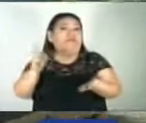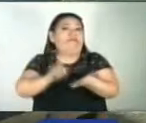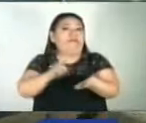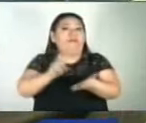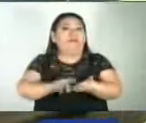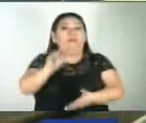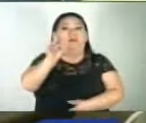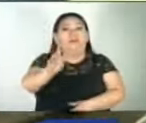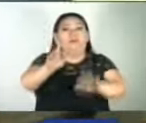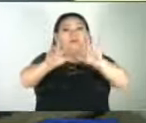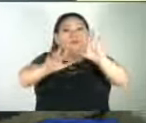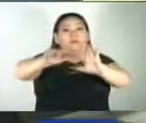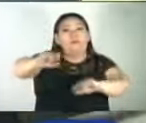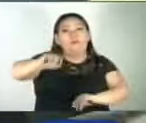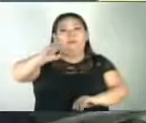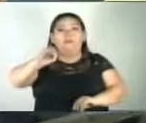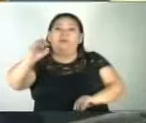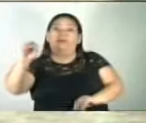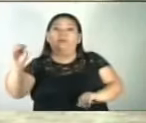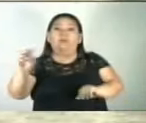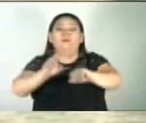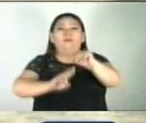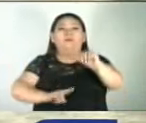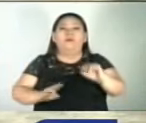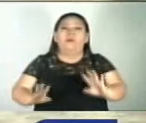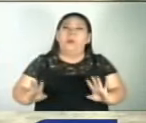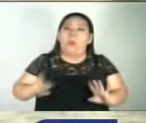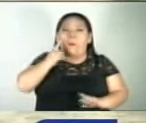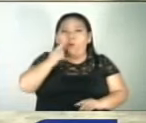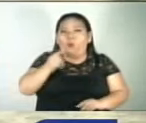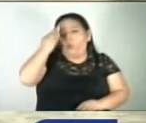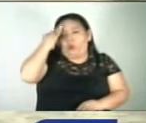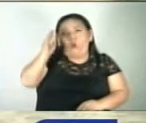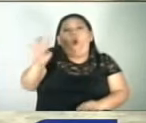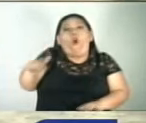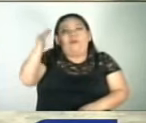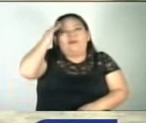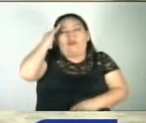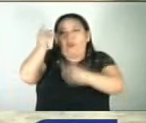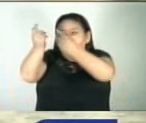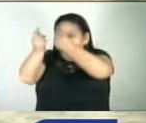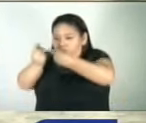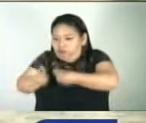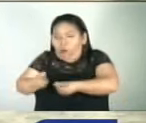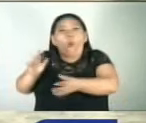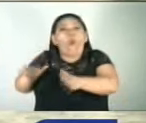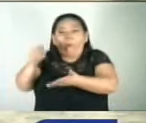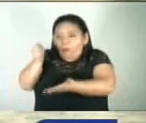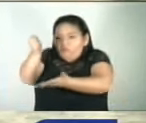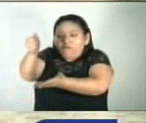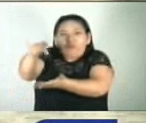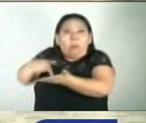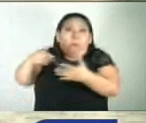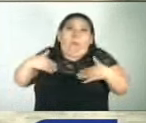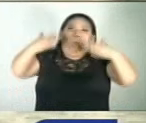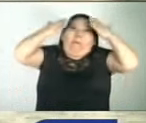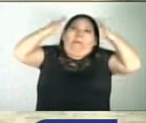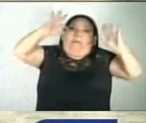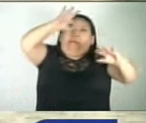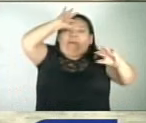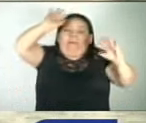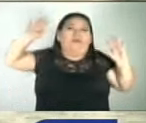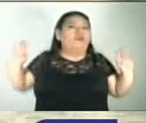a 28 millones de dólares. Bueno, el monto no sé de dónde lo sacan, ¿verdad? Porque yo no, ni por cerca, ¿verdad?